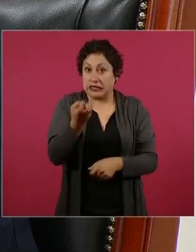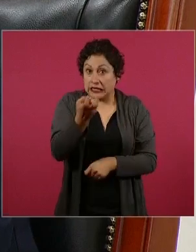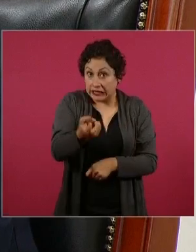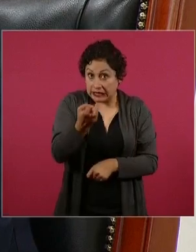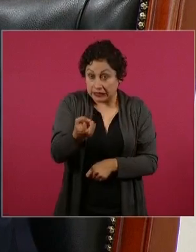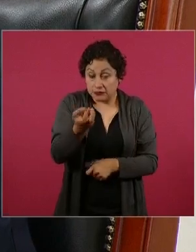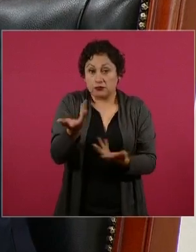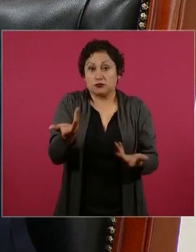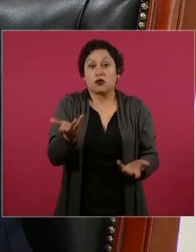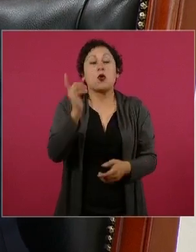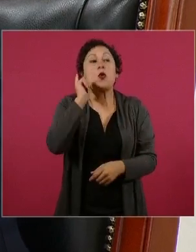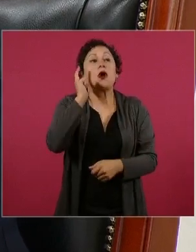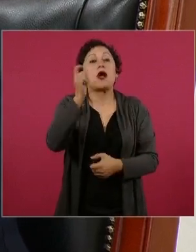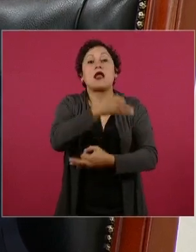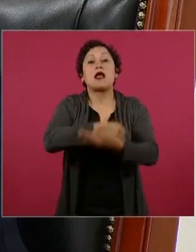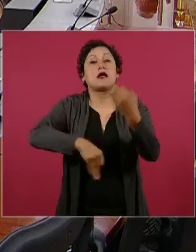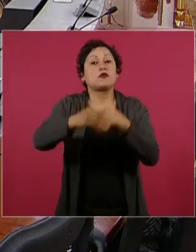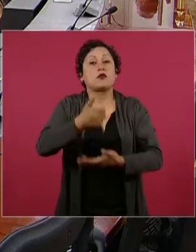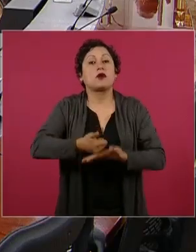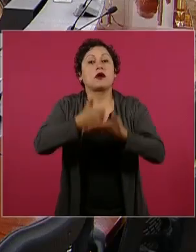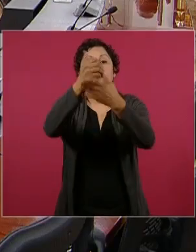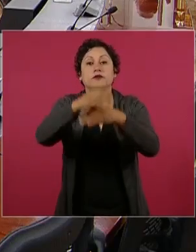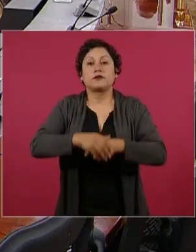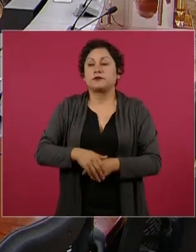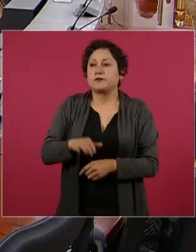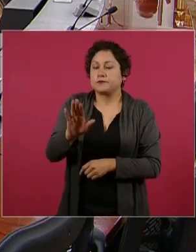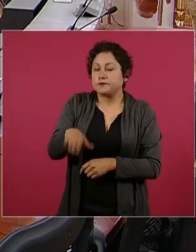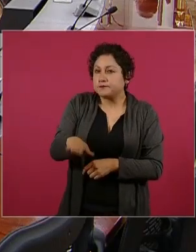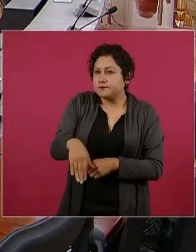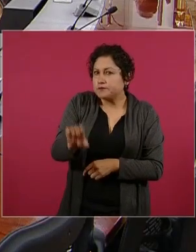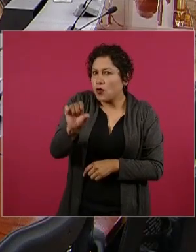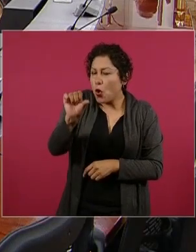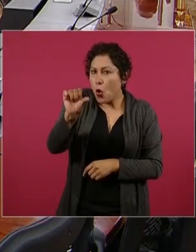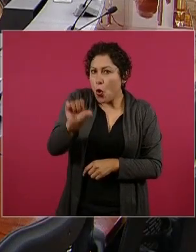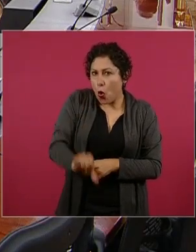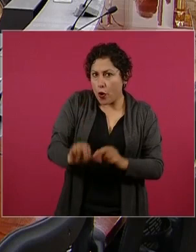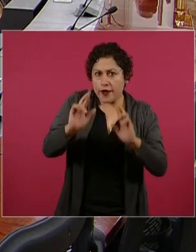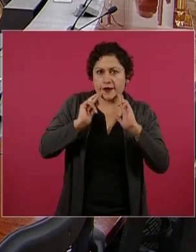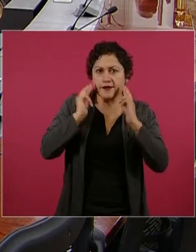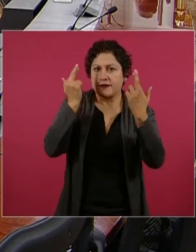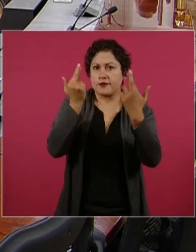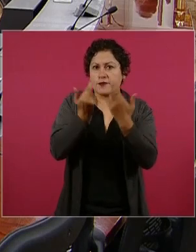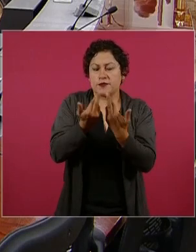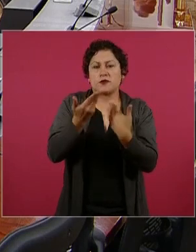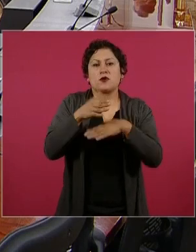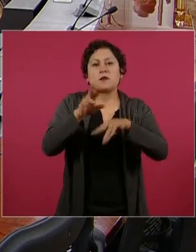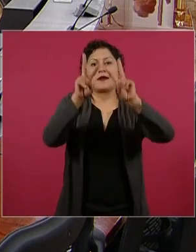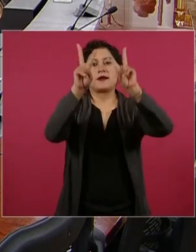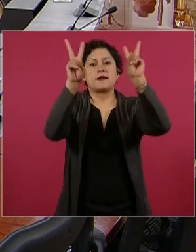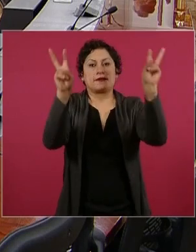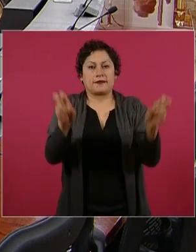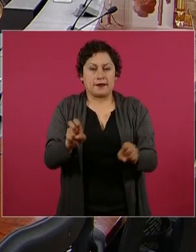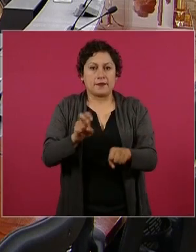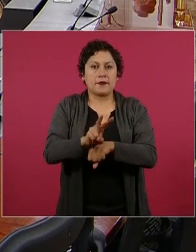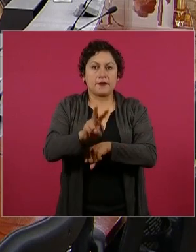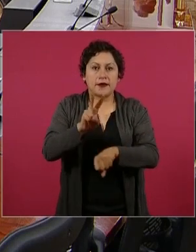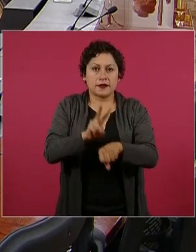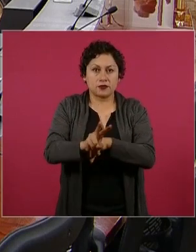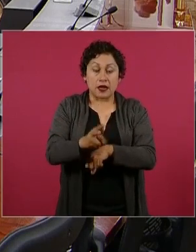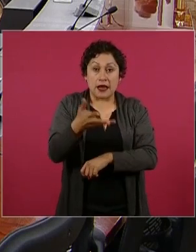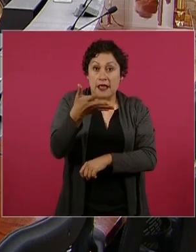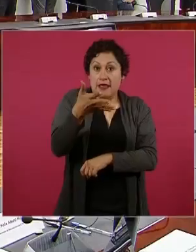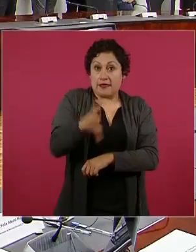todos ayudemos, ¿no? Y hoy por lo menos que se van a reunir este tema de Venezuela, que todos los candidatos, los 10,